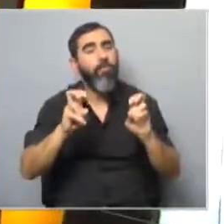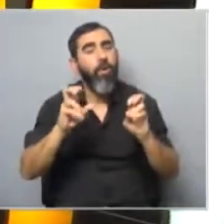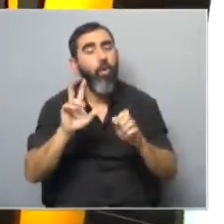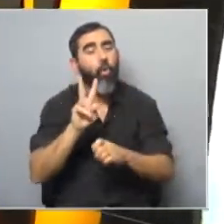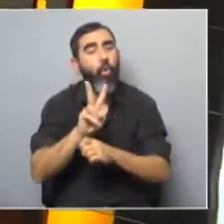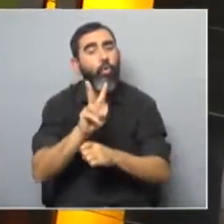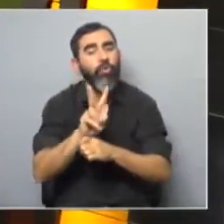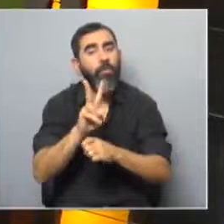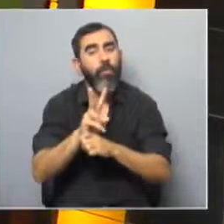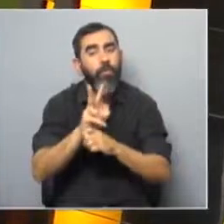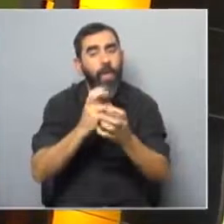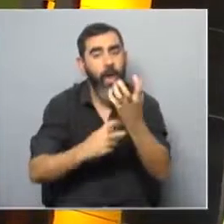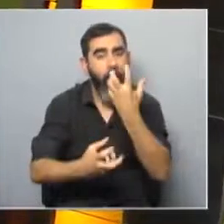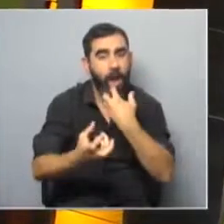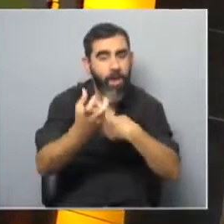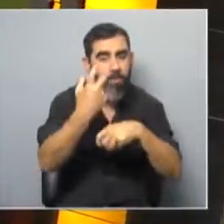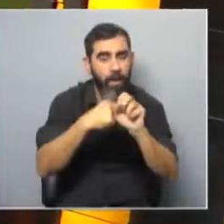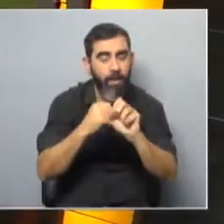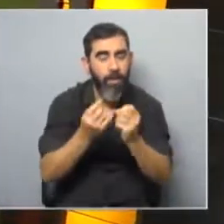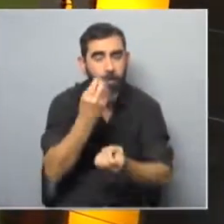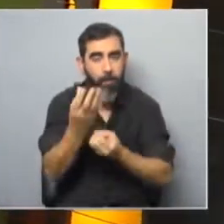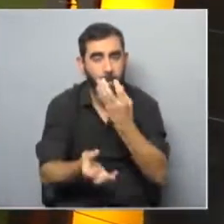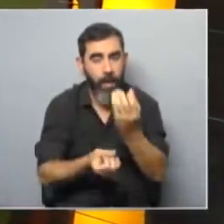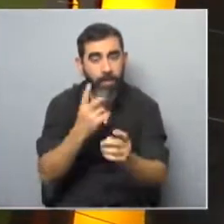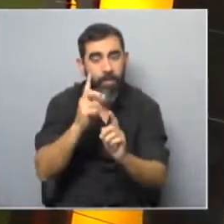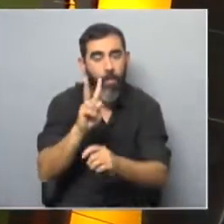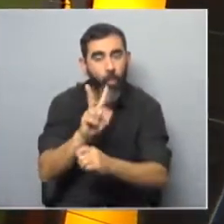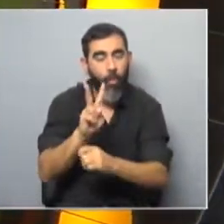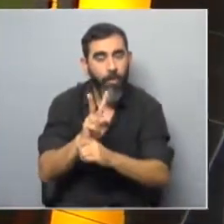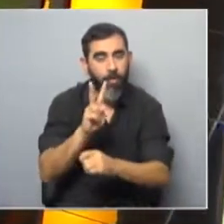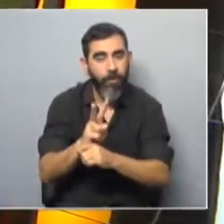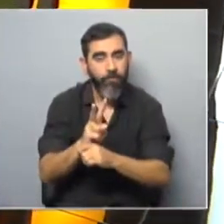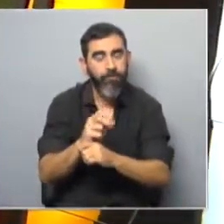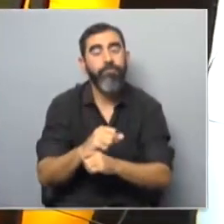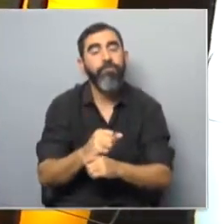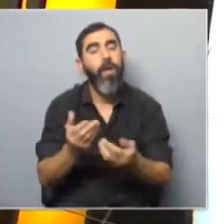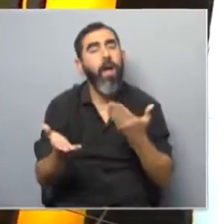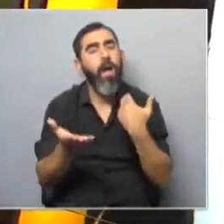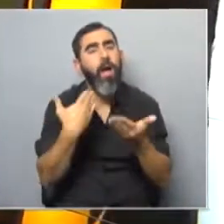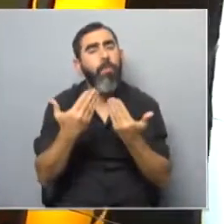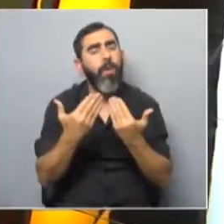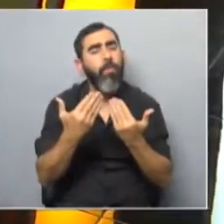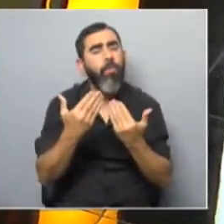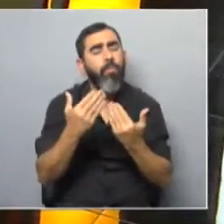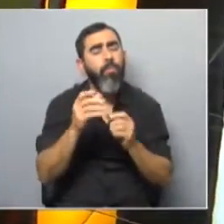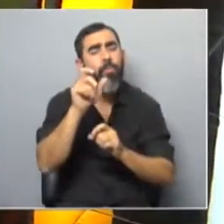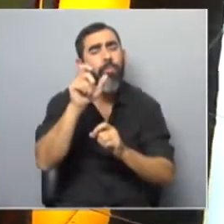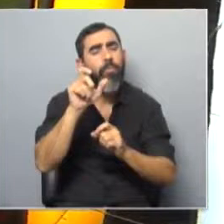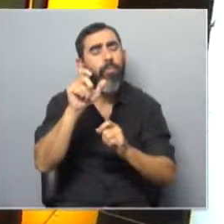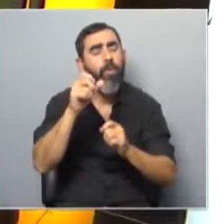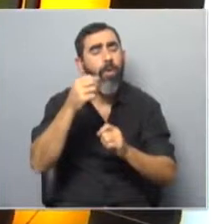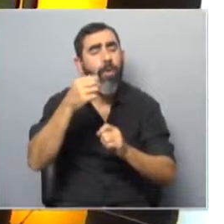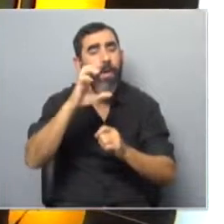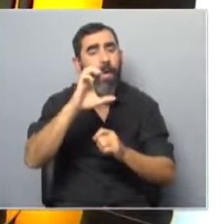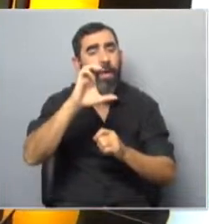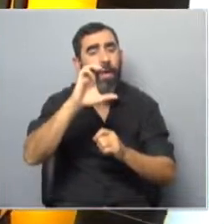conservación de especies. Las otras, las que hay que cuidar. Exactamente. Sí. Estuvimos hablando con la gente de Ecobio